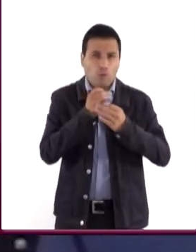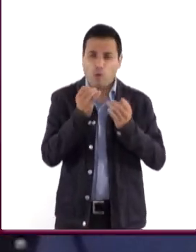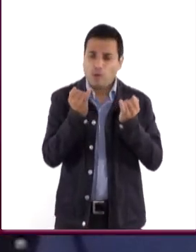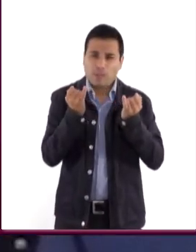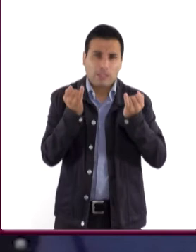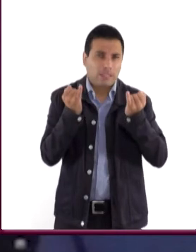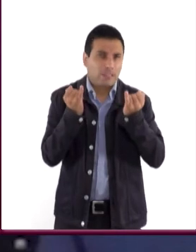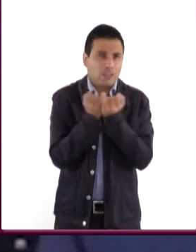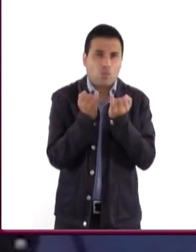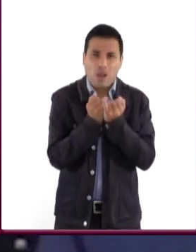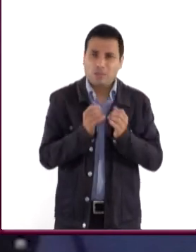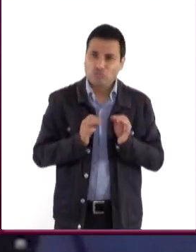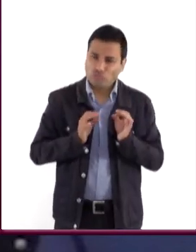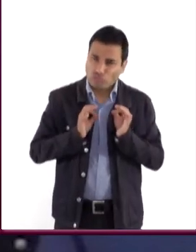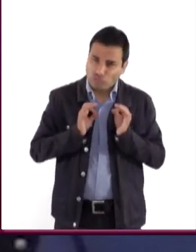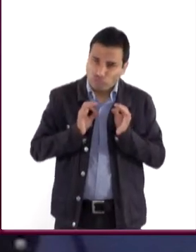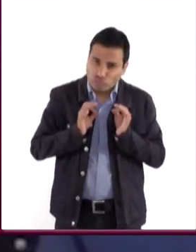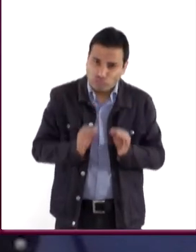largo de